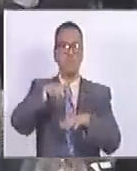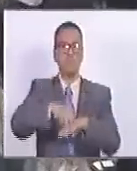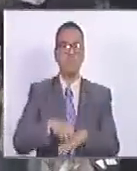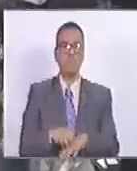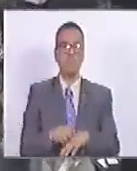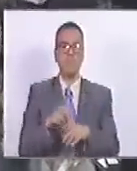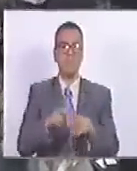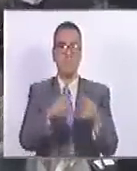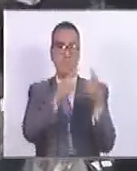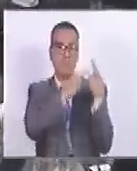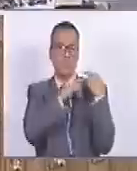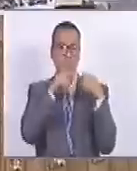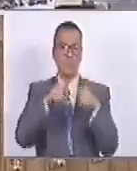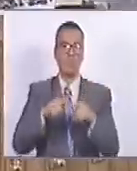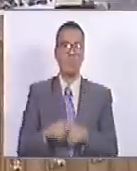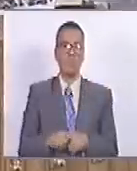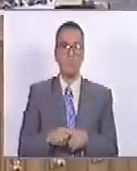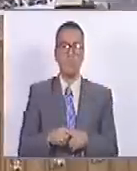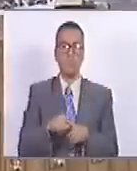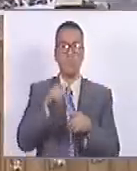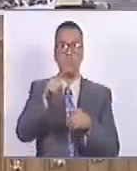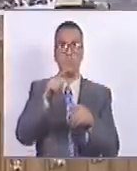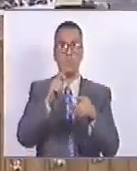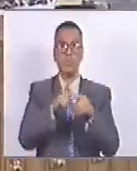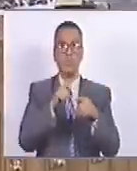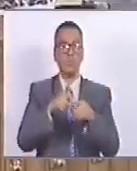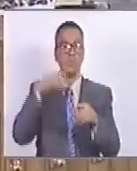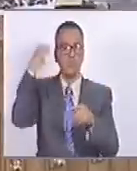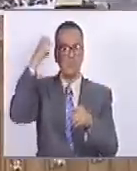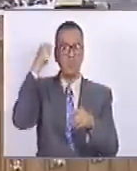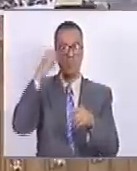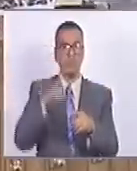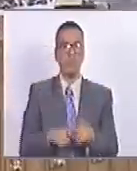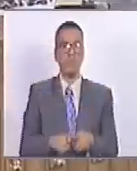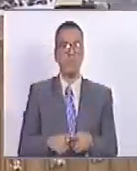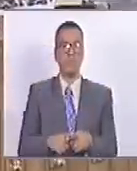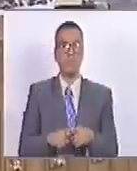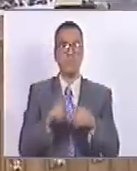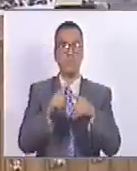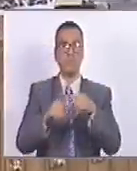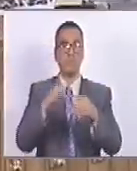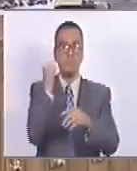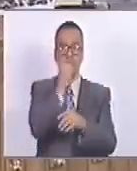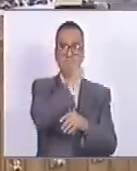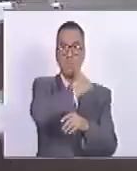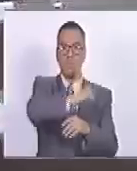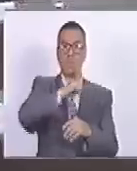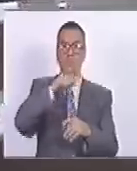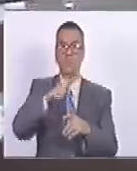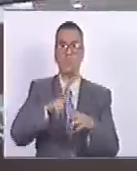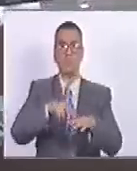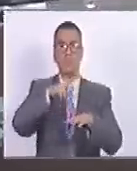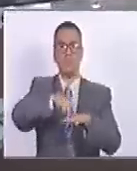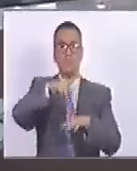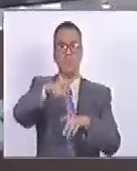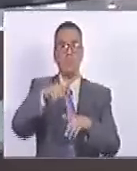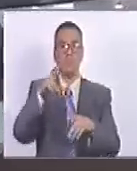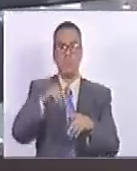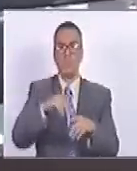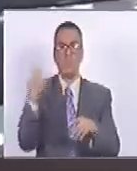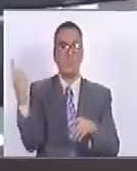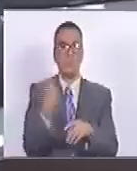por representante de esa vetusta Europa imperial, asesina, esclavista. Aquí no